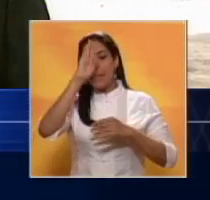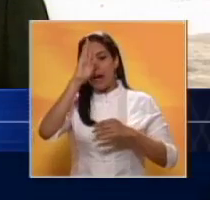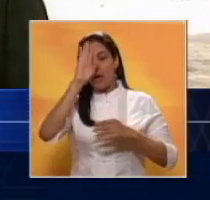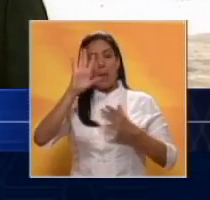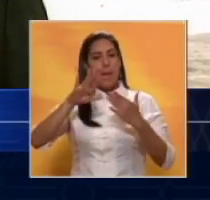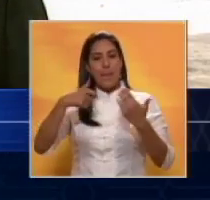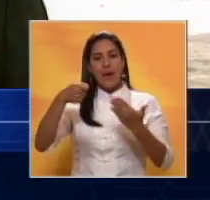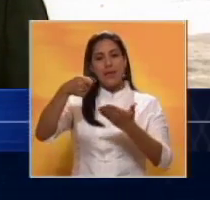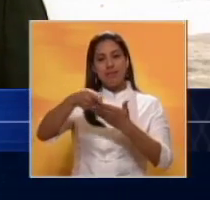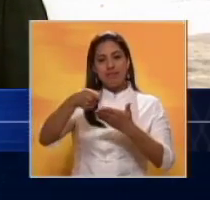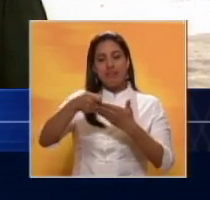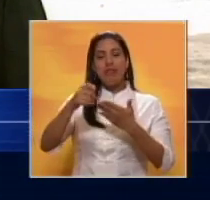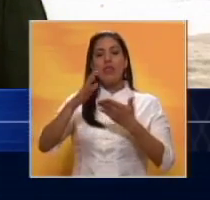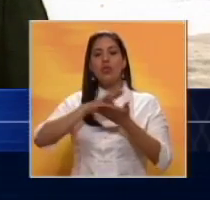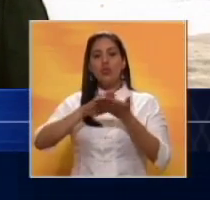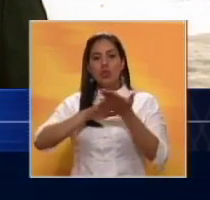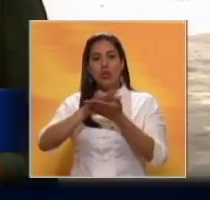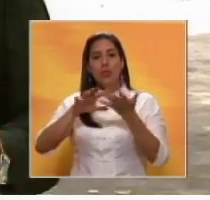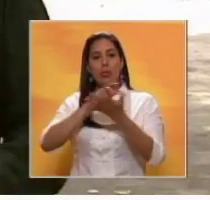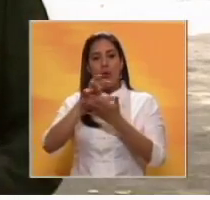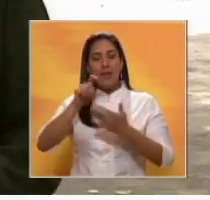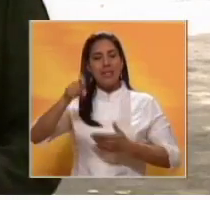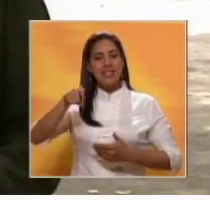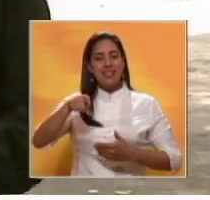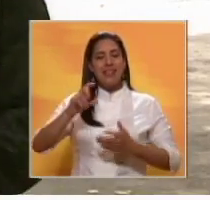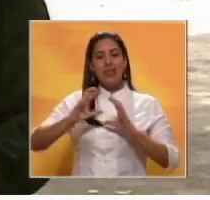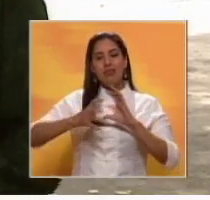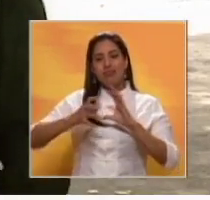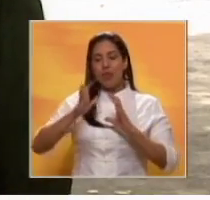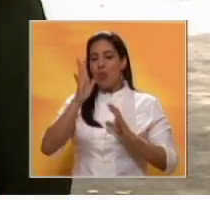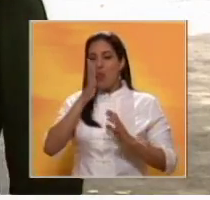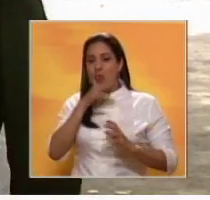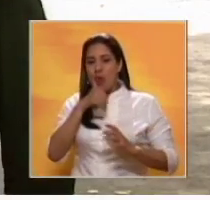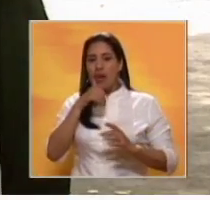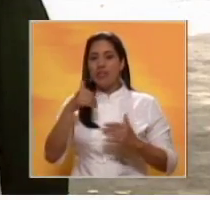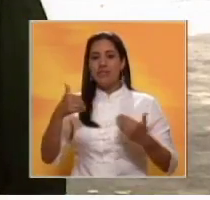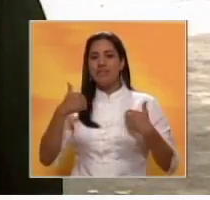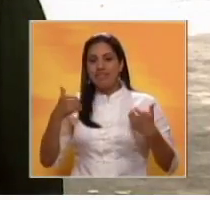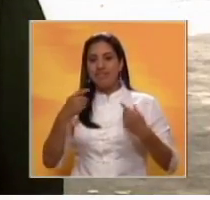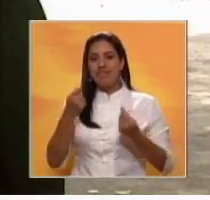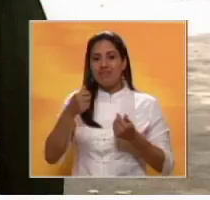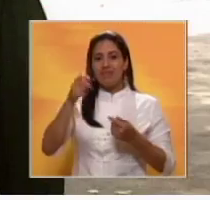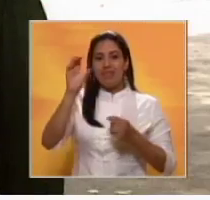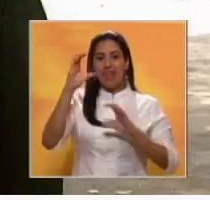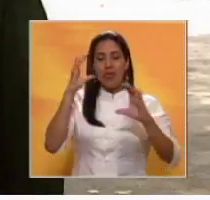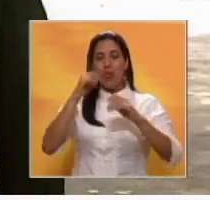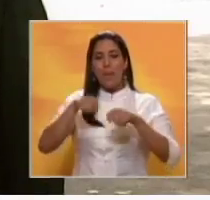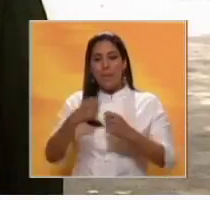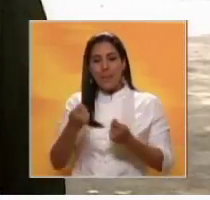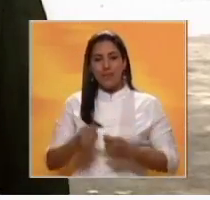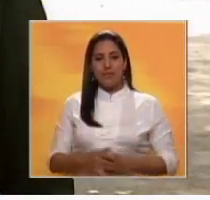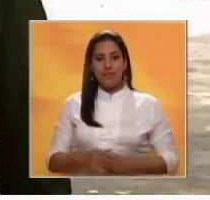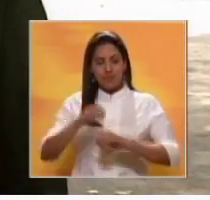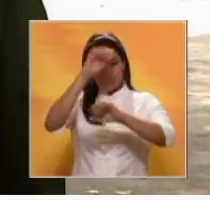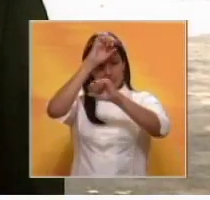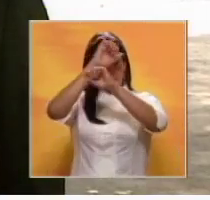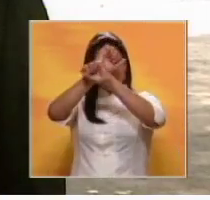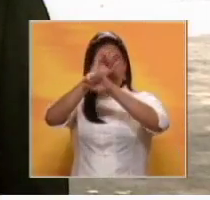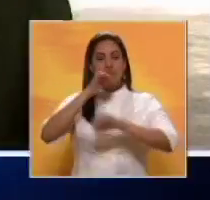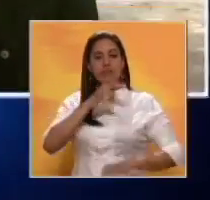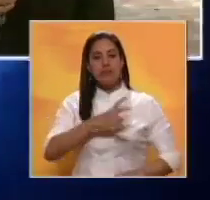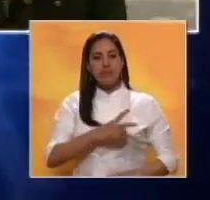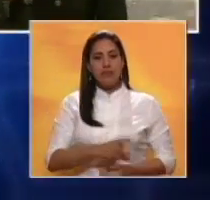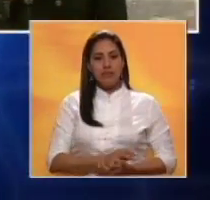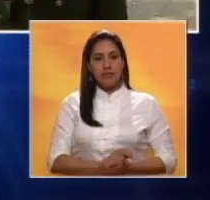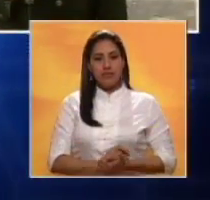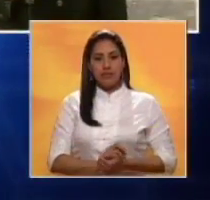bancarios para poder enfrentar el problema y las necesidades que se presentan con las unidades. En La Vega, Santiago Gutiérrez,